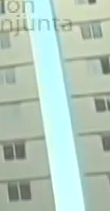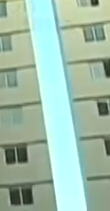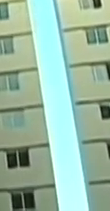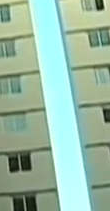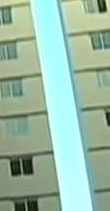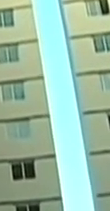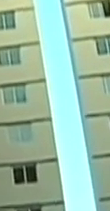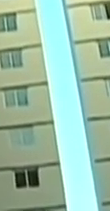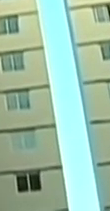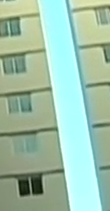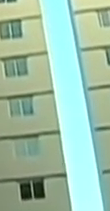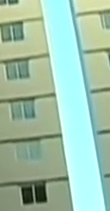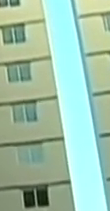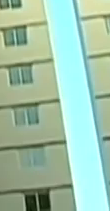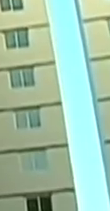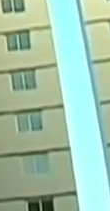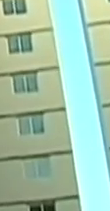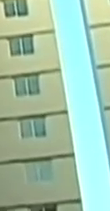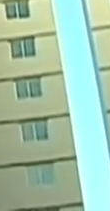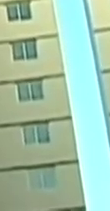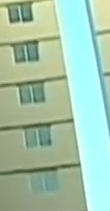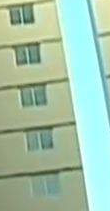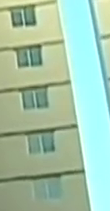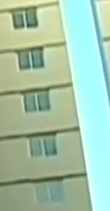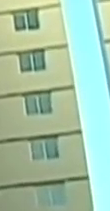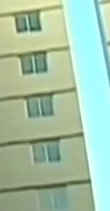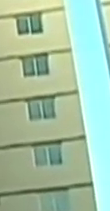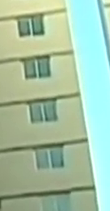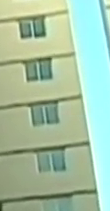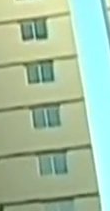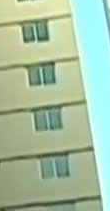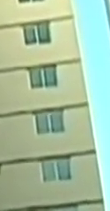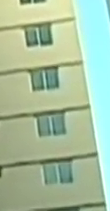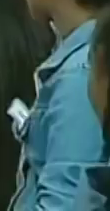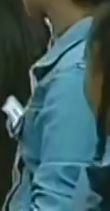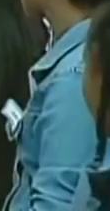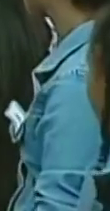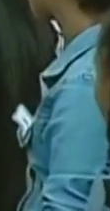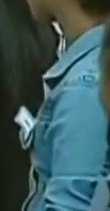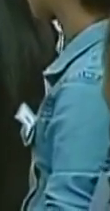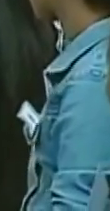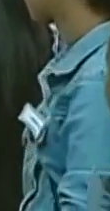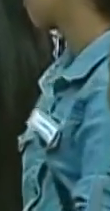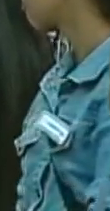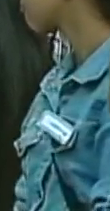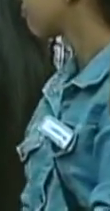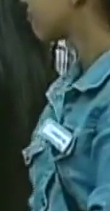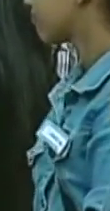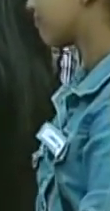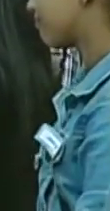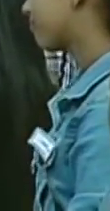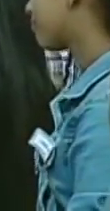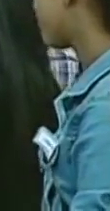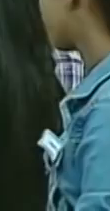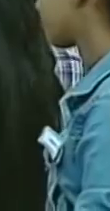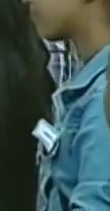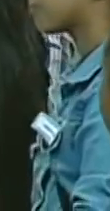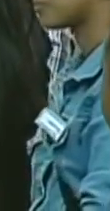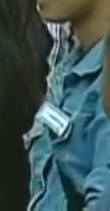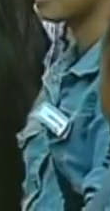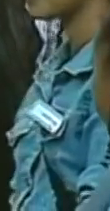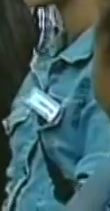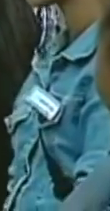El sector Simón Rodríguez, acá en la ciudad de Caracas, en este día histórico, cuando será entregada la vivienda